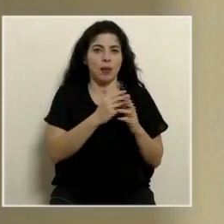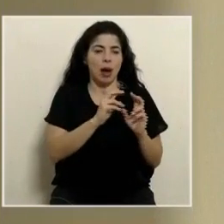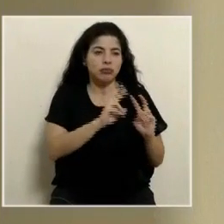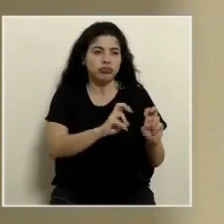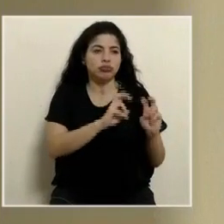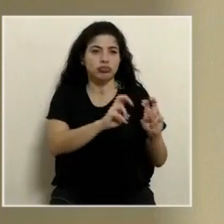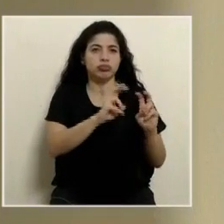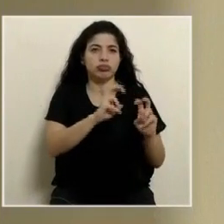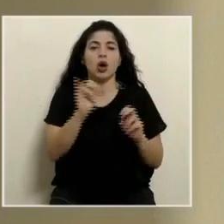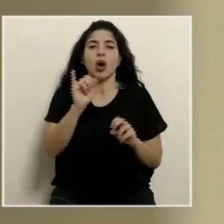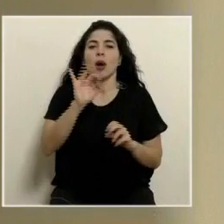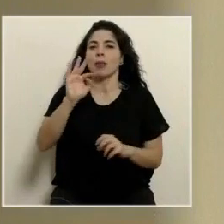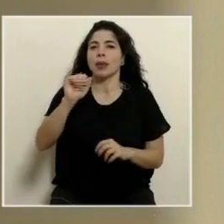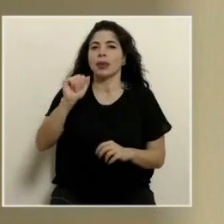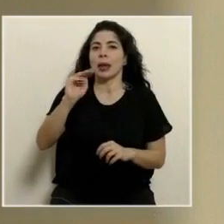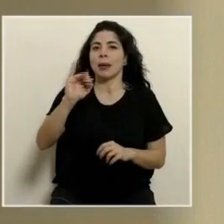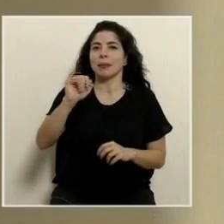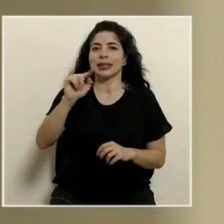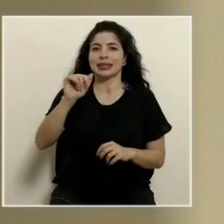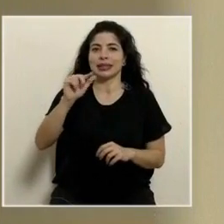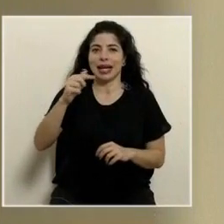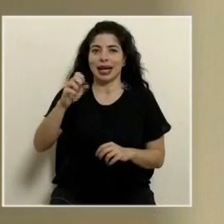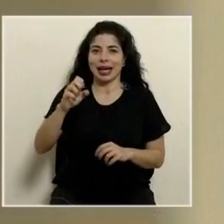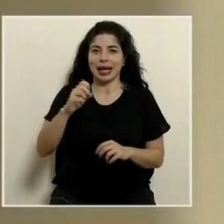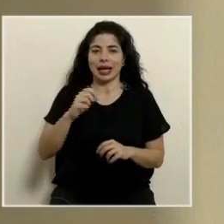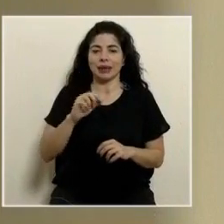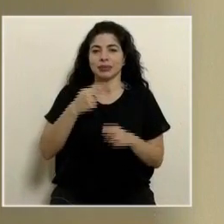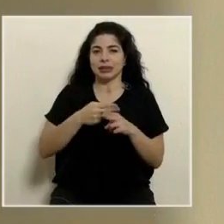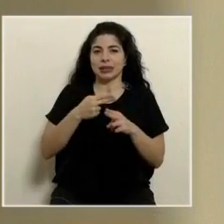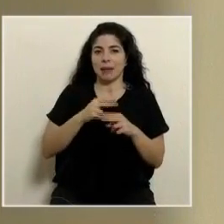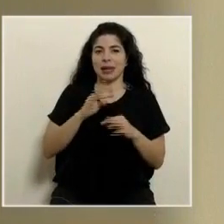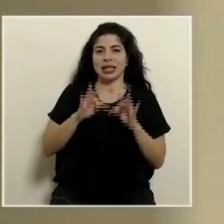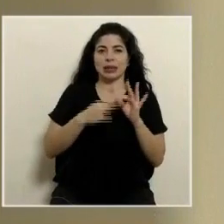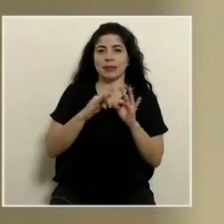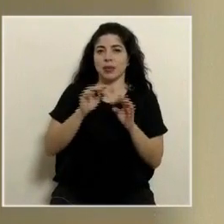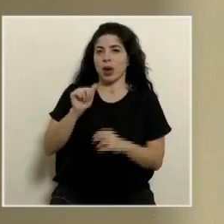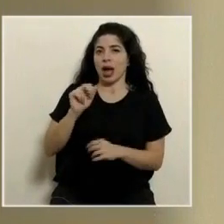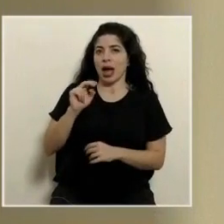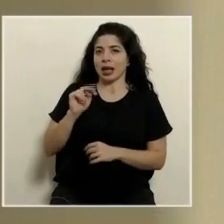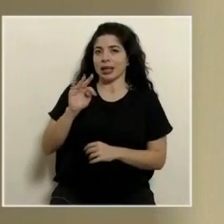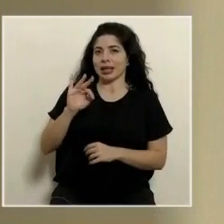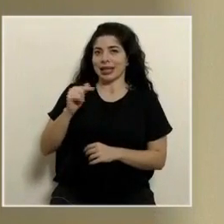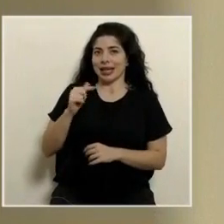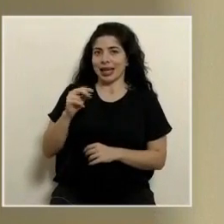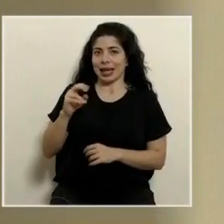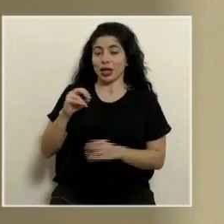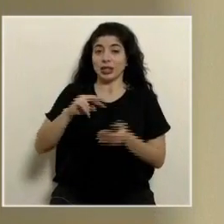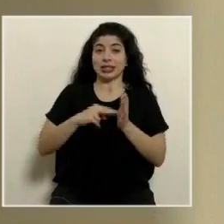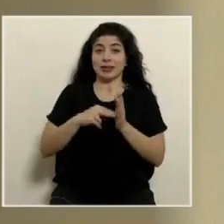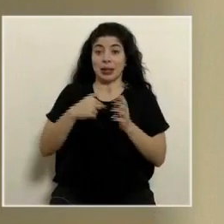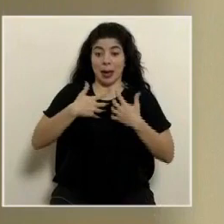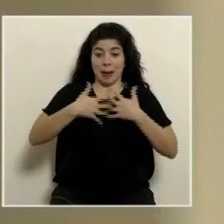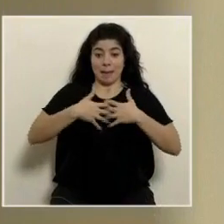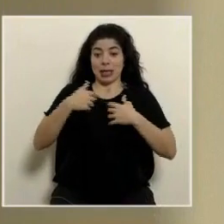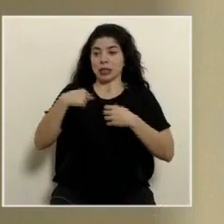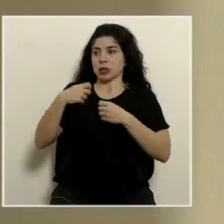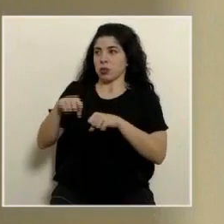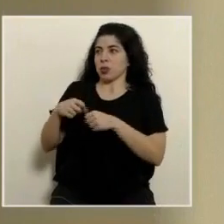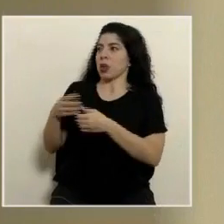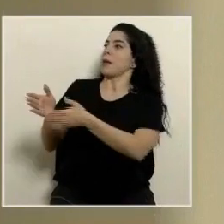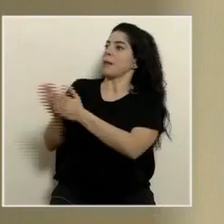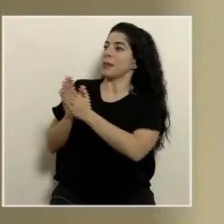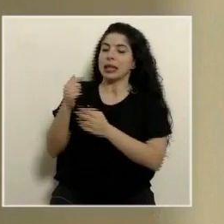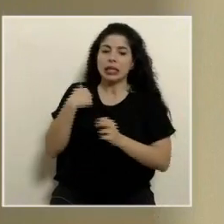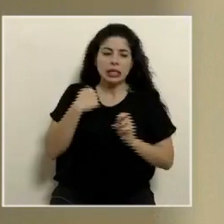seguimiento o tamizaje a través de pruebas de antígeno y de esta forma que las empresas controlen mejor la posibilidad de personas